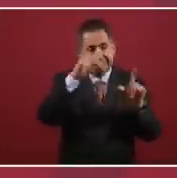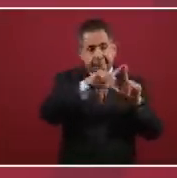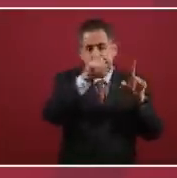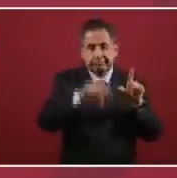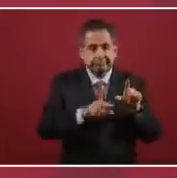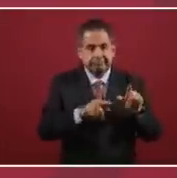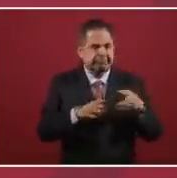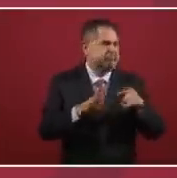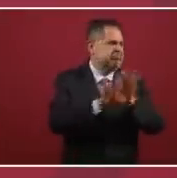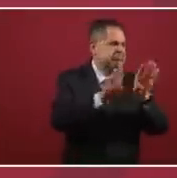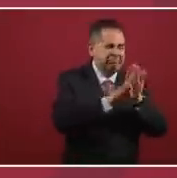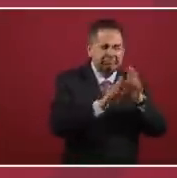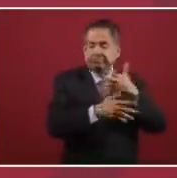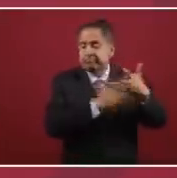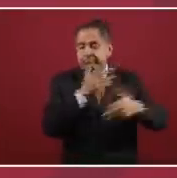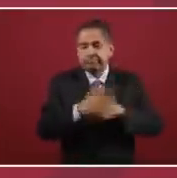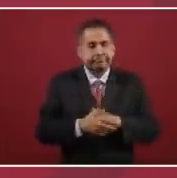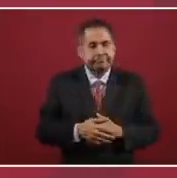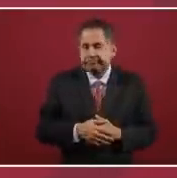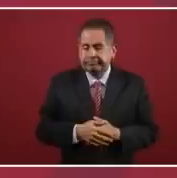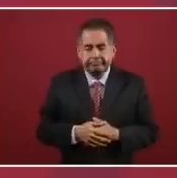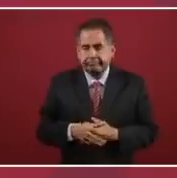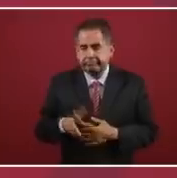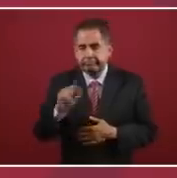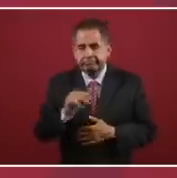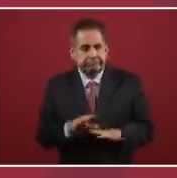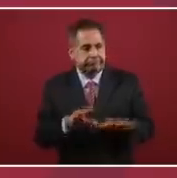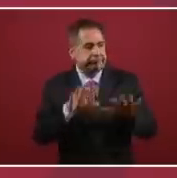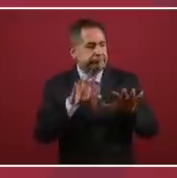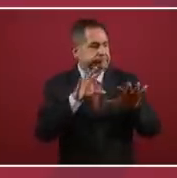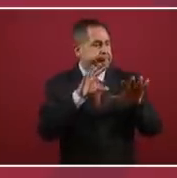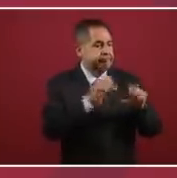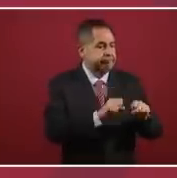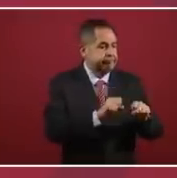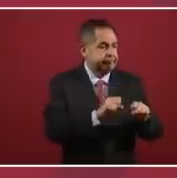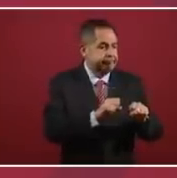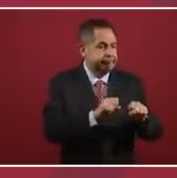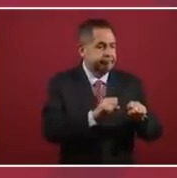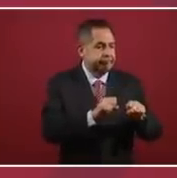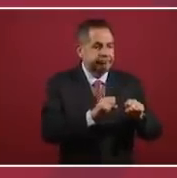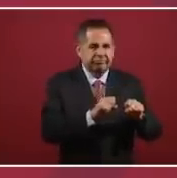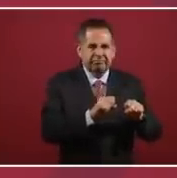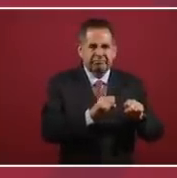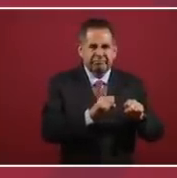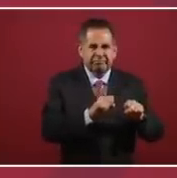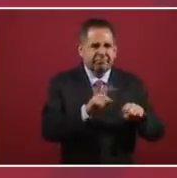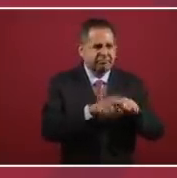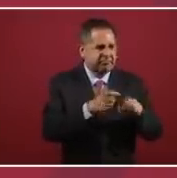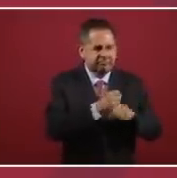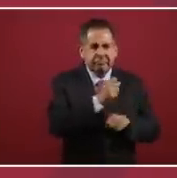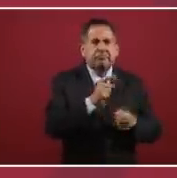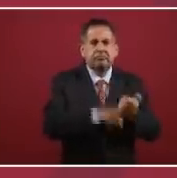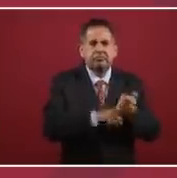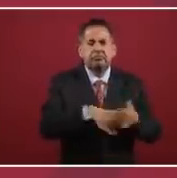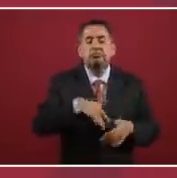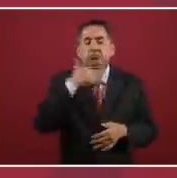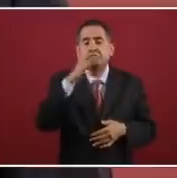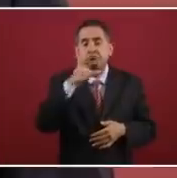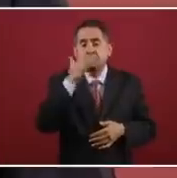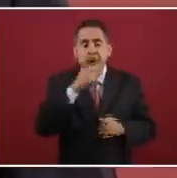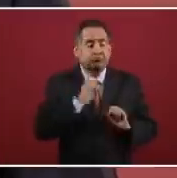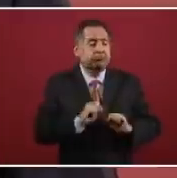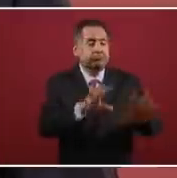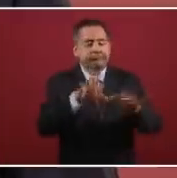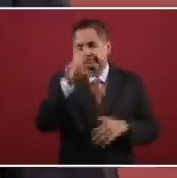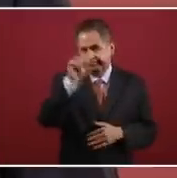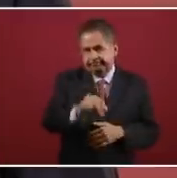no vamos a detener el combate a la corrupción. Se acabó la